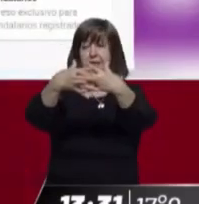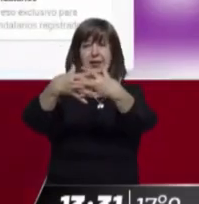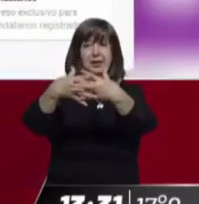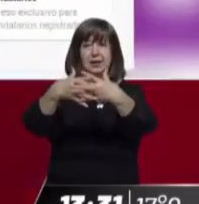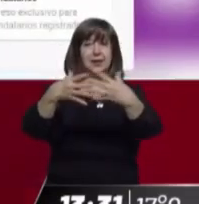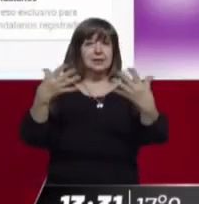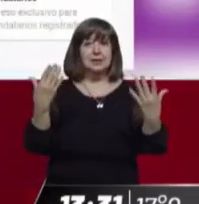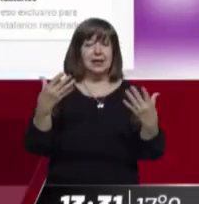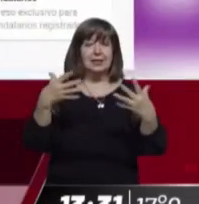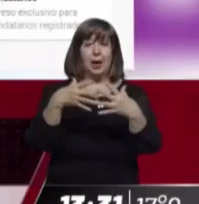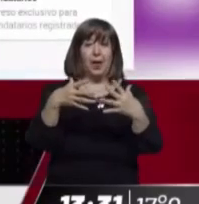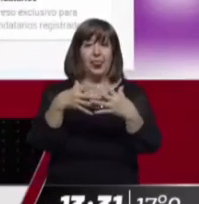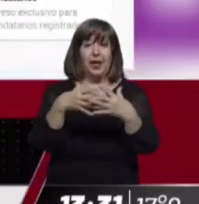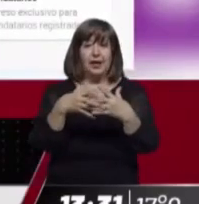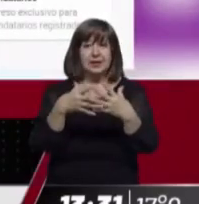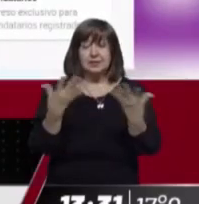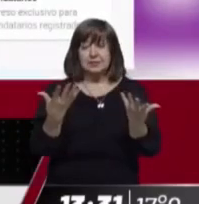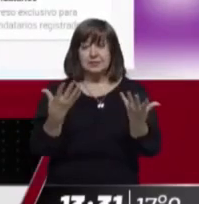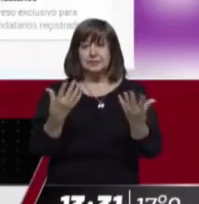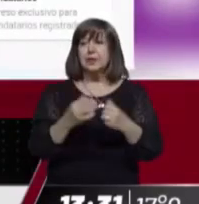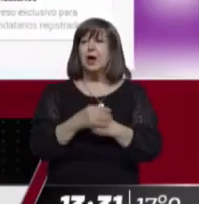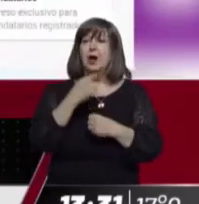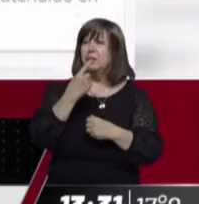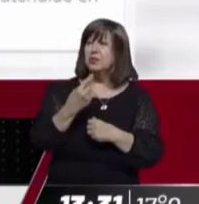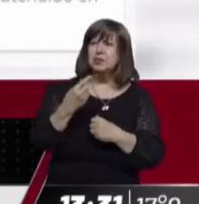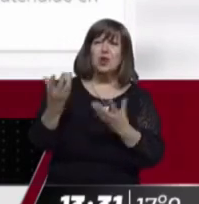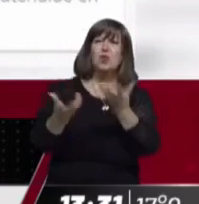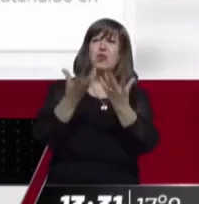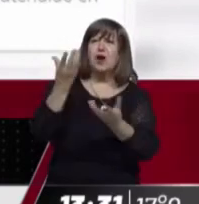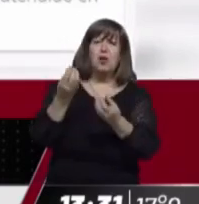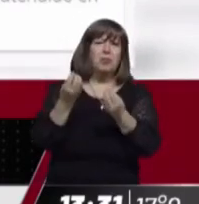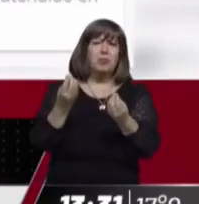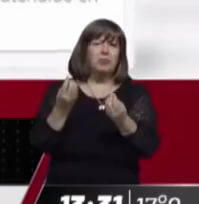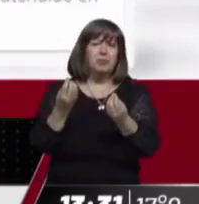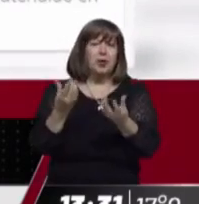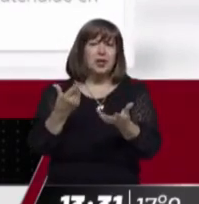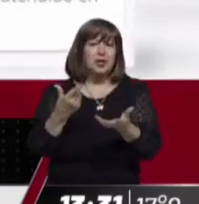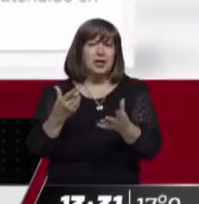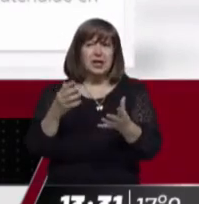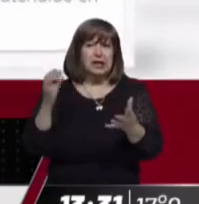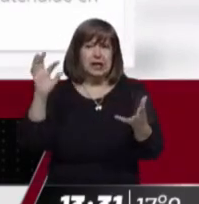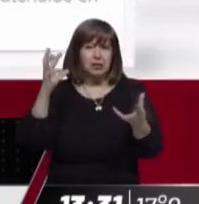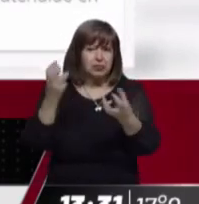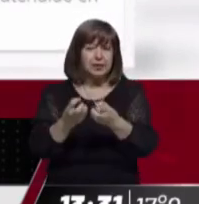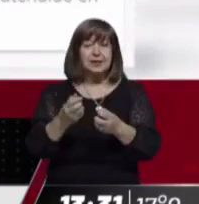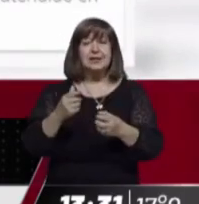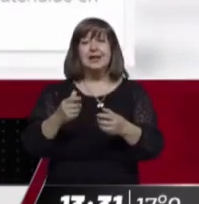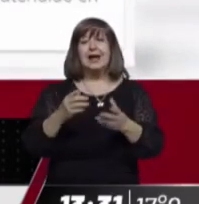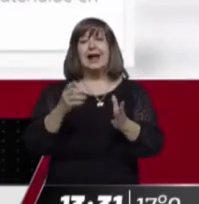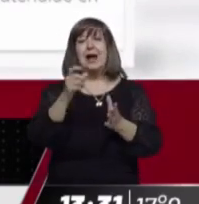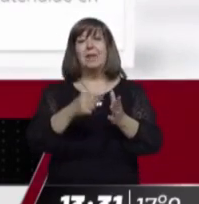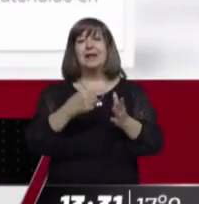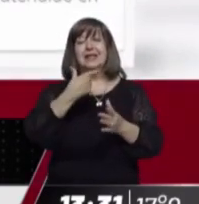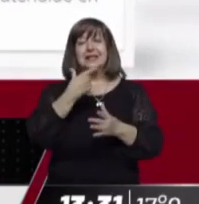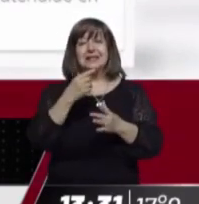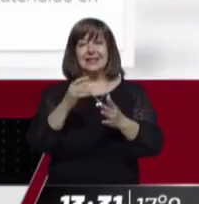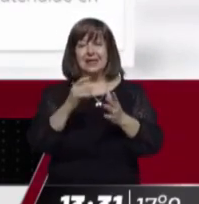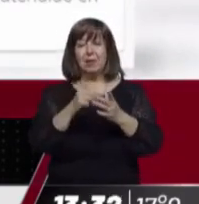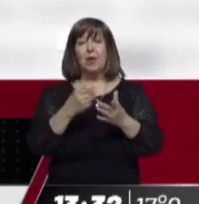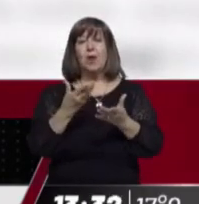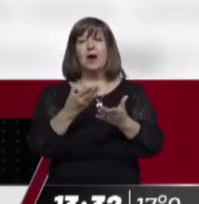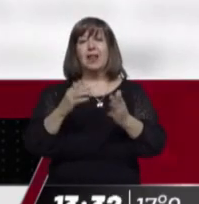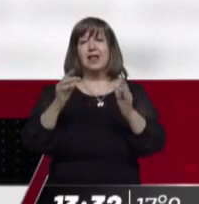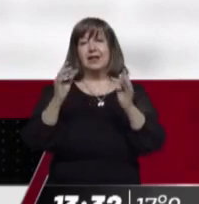a través de la parte digital que tienen los registros. A ver, con el incendio, ¿qué se dañó exactamente? Y es el servidor, el SURA se llama,